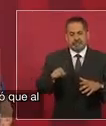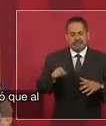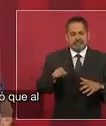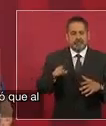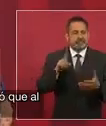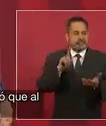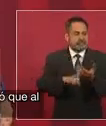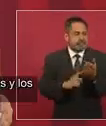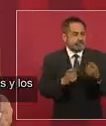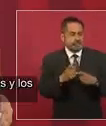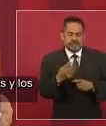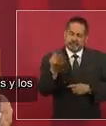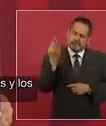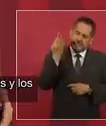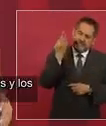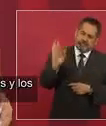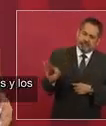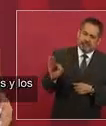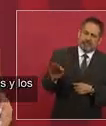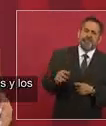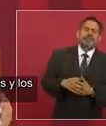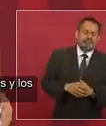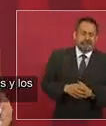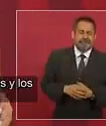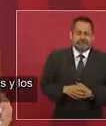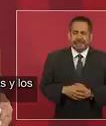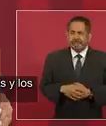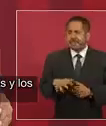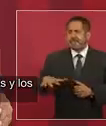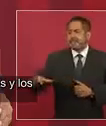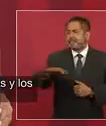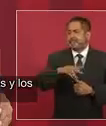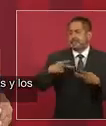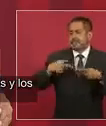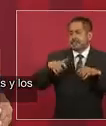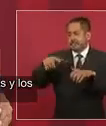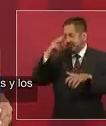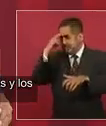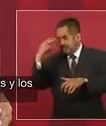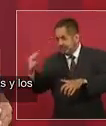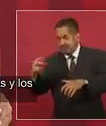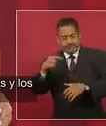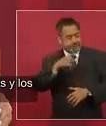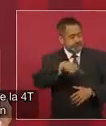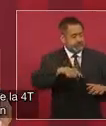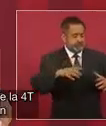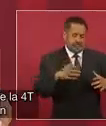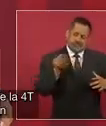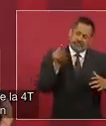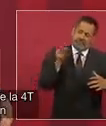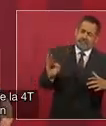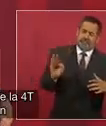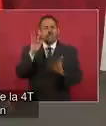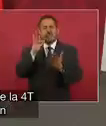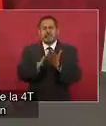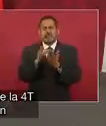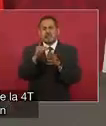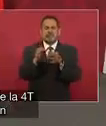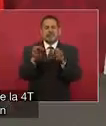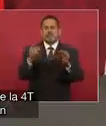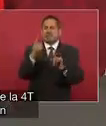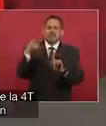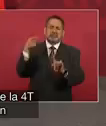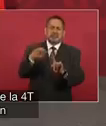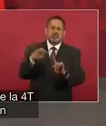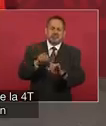contra de la reforma eléctrica, las y los diputados de oposición traicionaron a las y los mexicanos. En contraste, celebró que